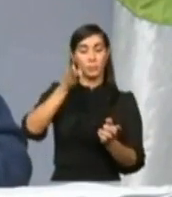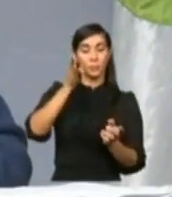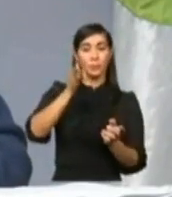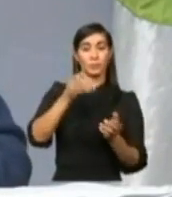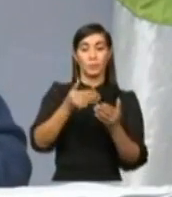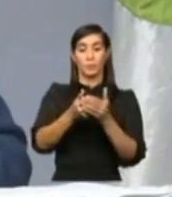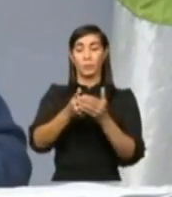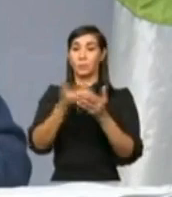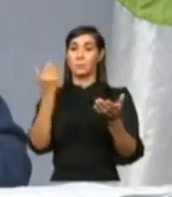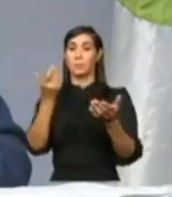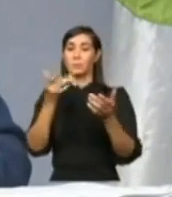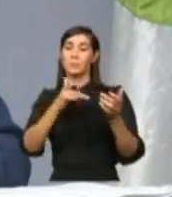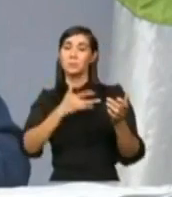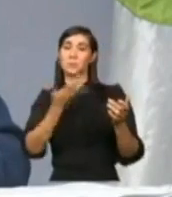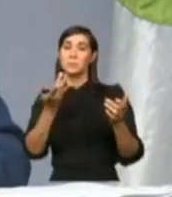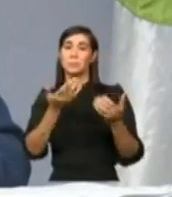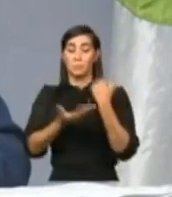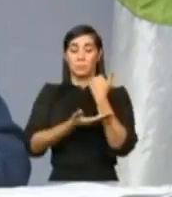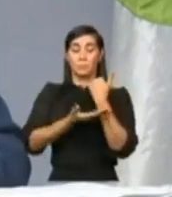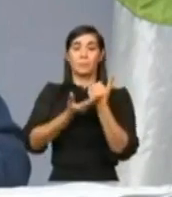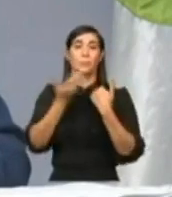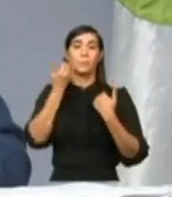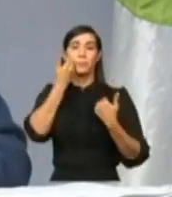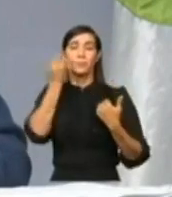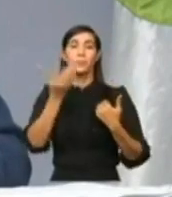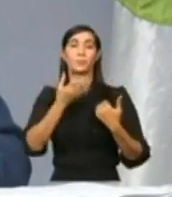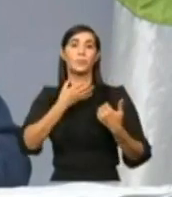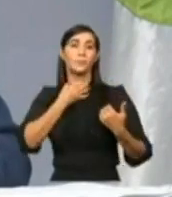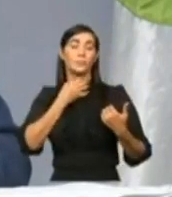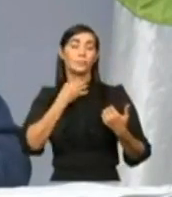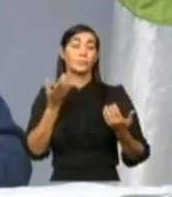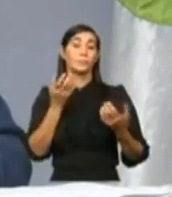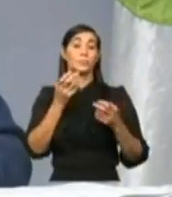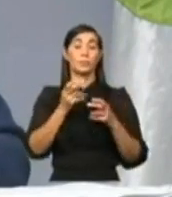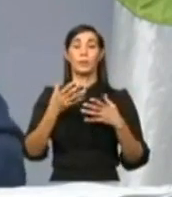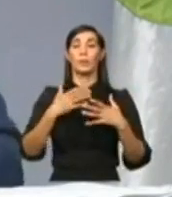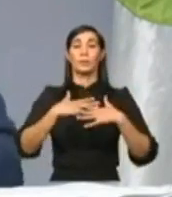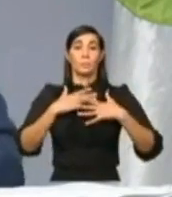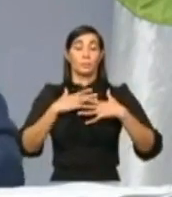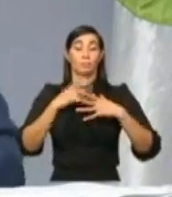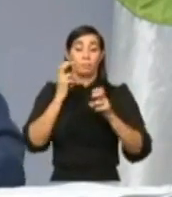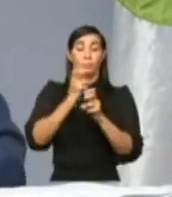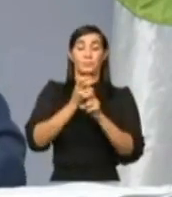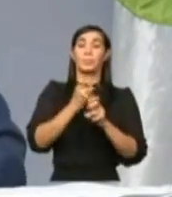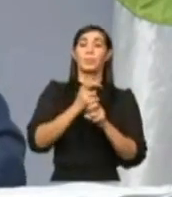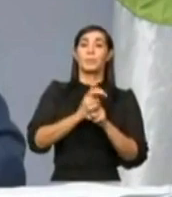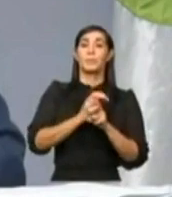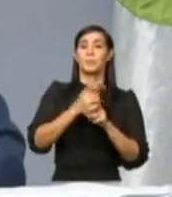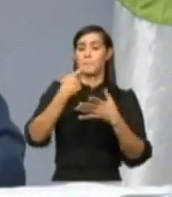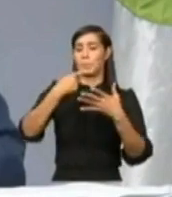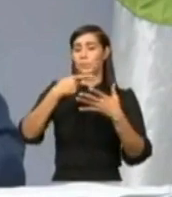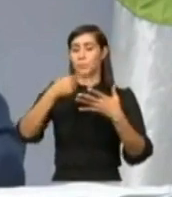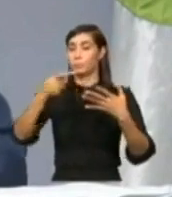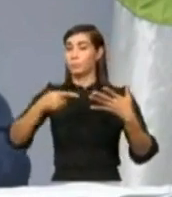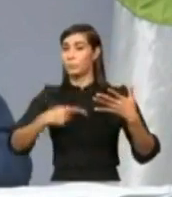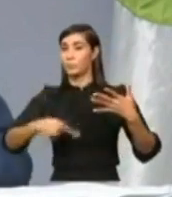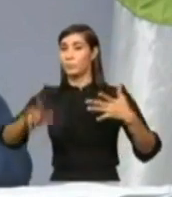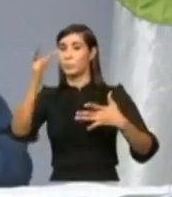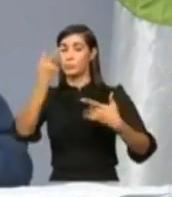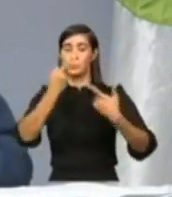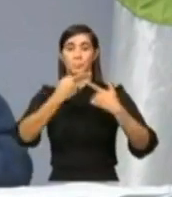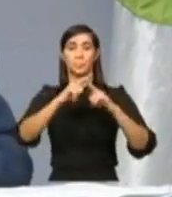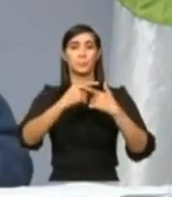ante síntomas como la fiebre, la tos, la dificultad respiratoria o signos y síntomas que